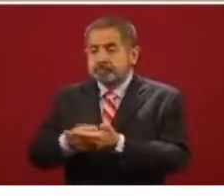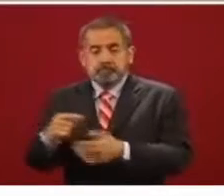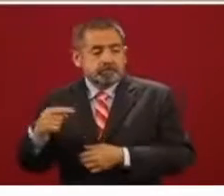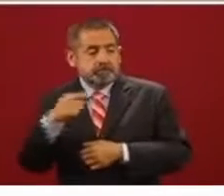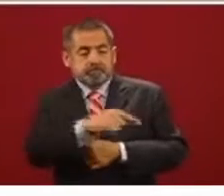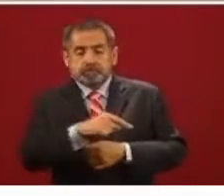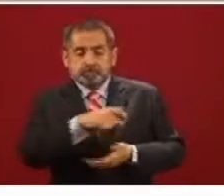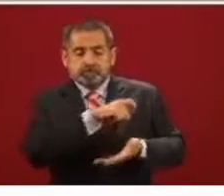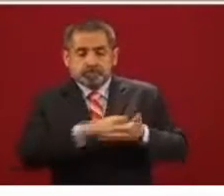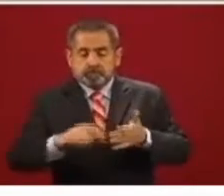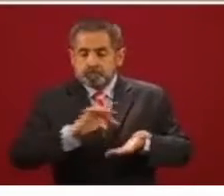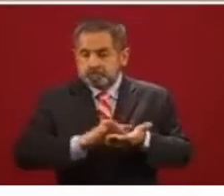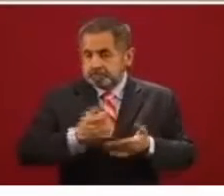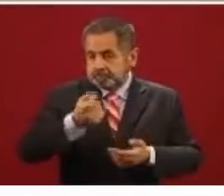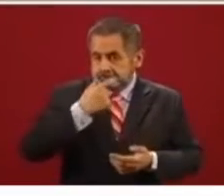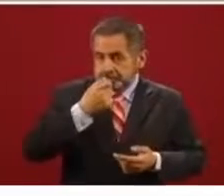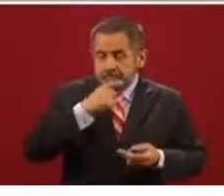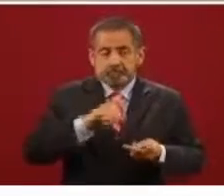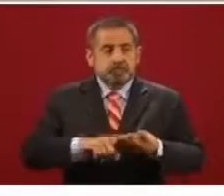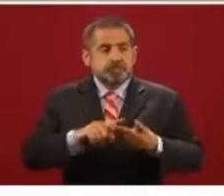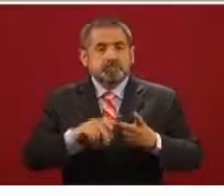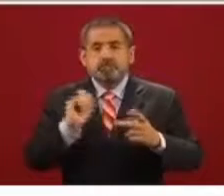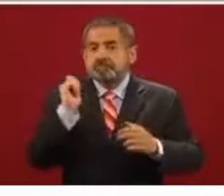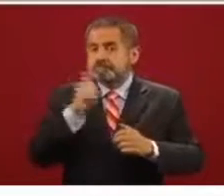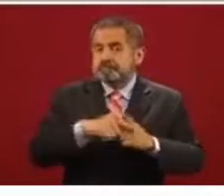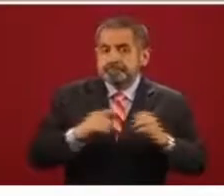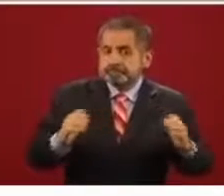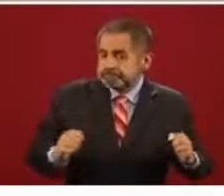medicamentos, servicios de emergencia.